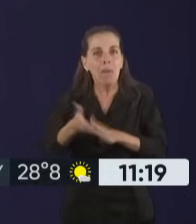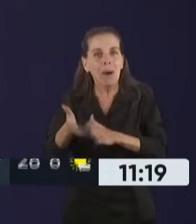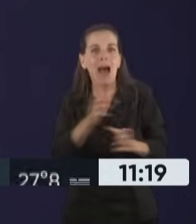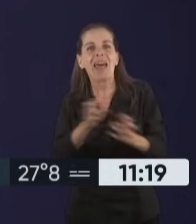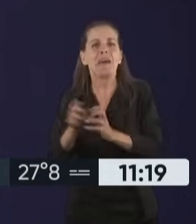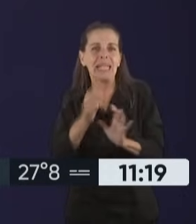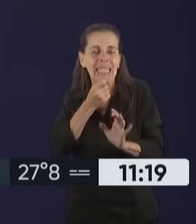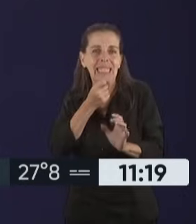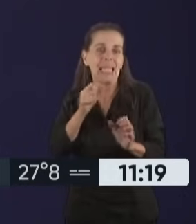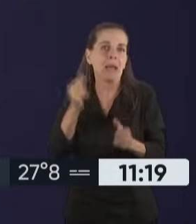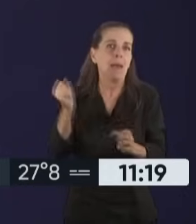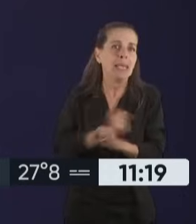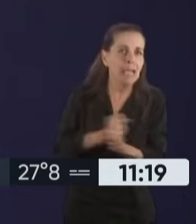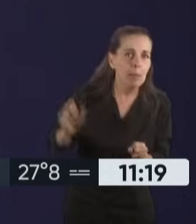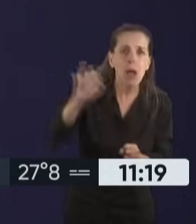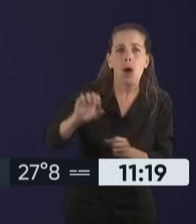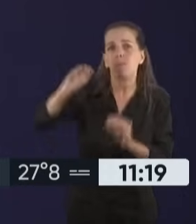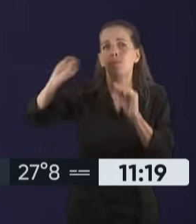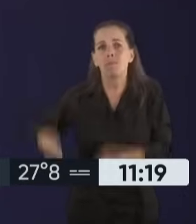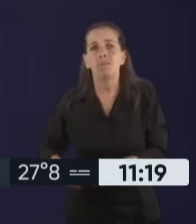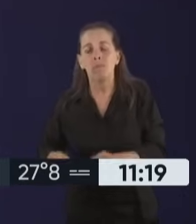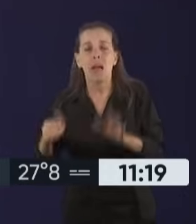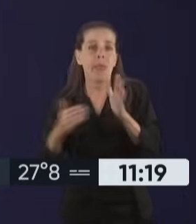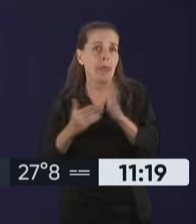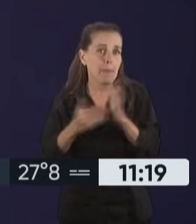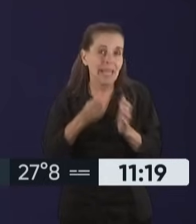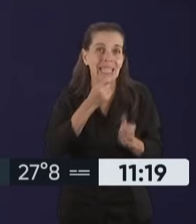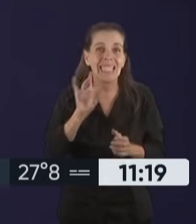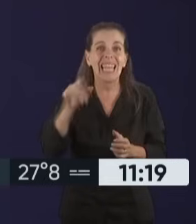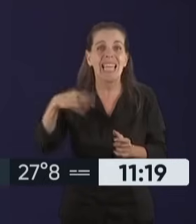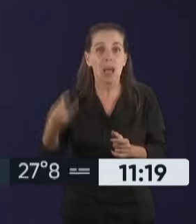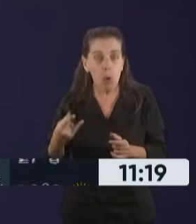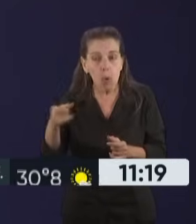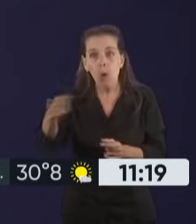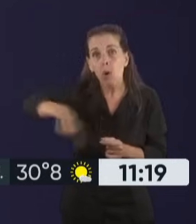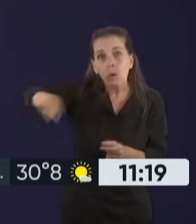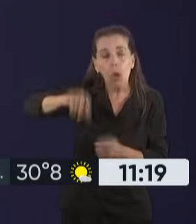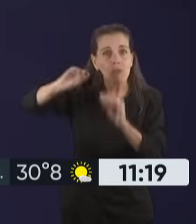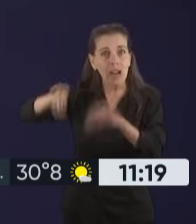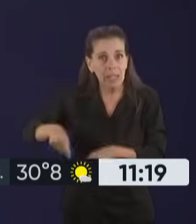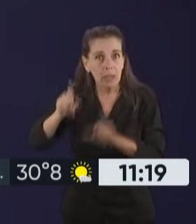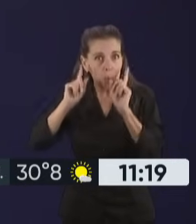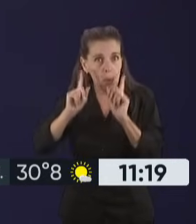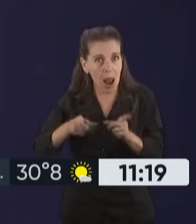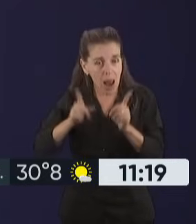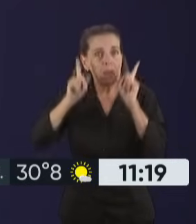se caiga. Recordemos también que si en caso de que el DNU hoy se rechace, sigue vigente.